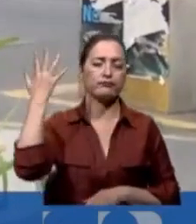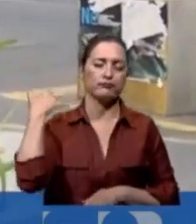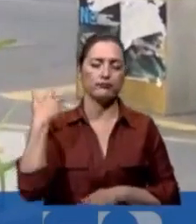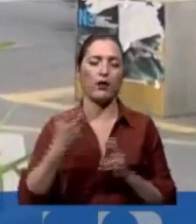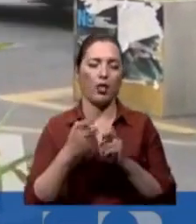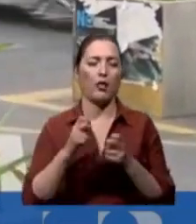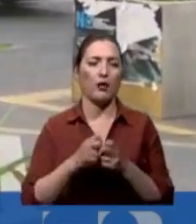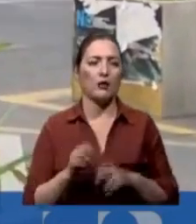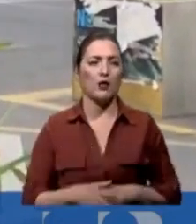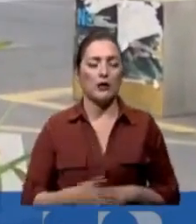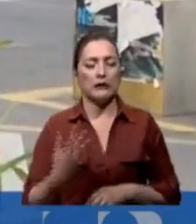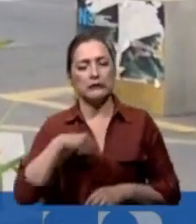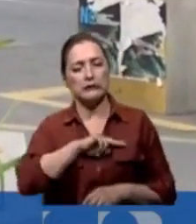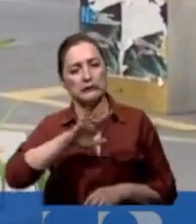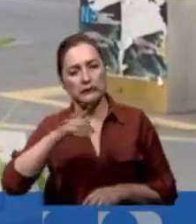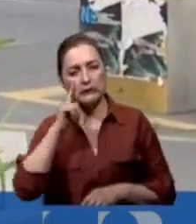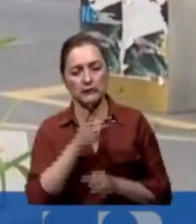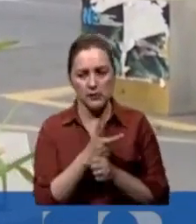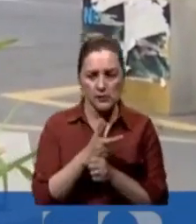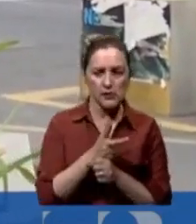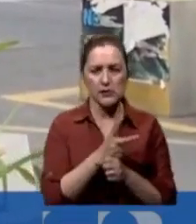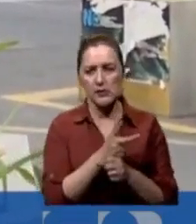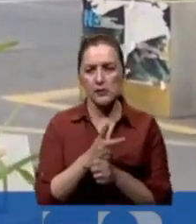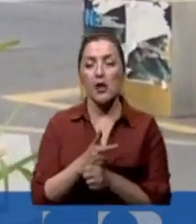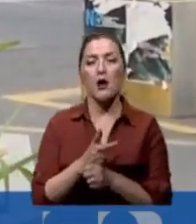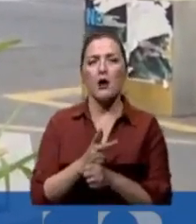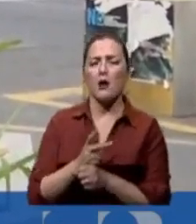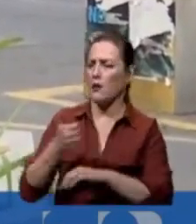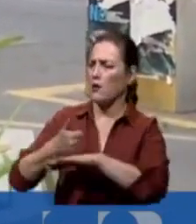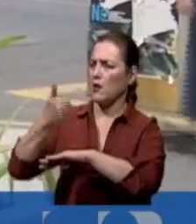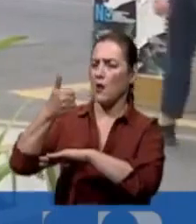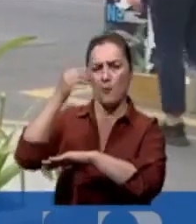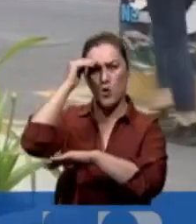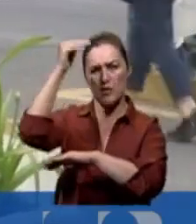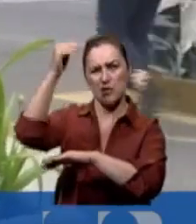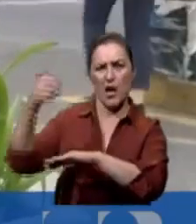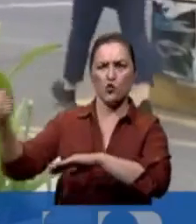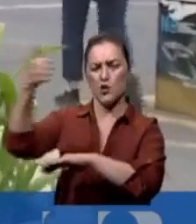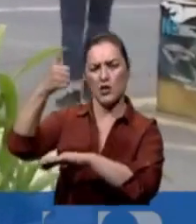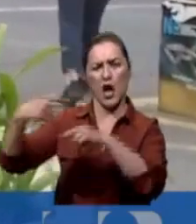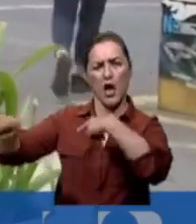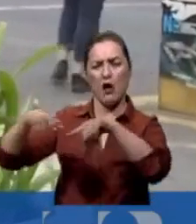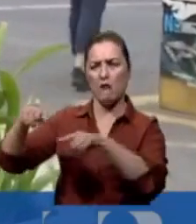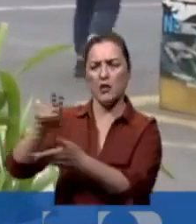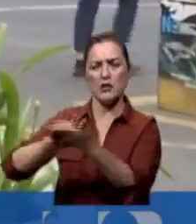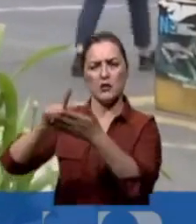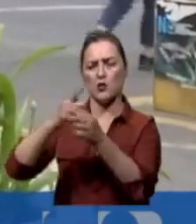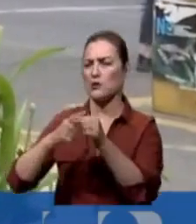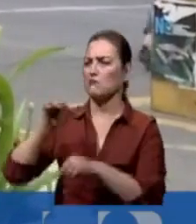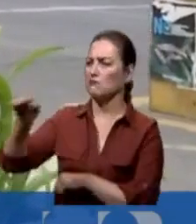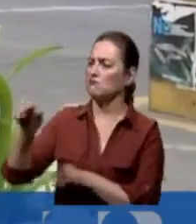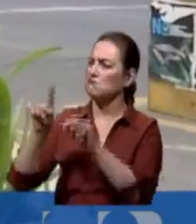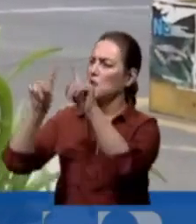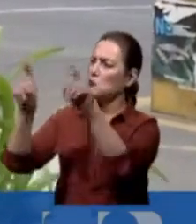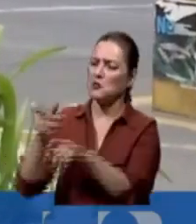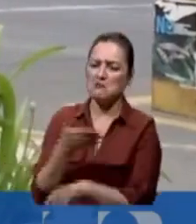atrás. Nosotros vamos a hacer un seguimiento y sobre todo consultarle al comandante del Distrito Metropolitano de Quito qué está ocurriendo, qué está pasando,